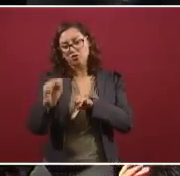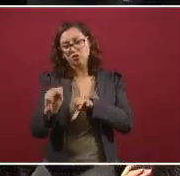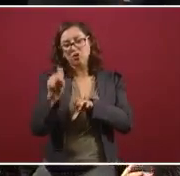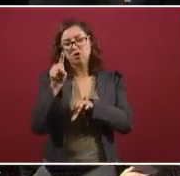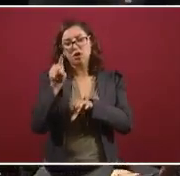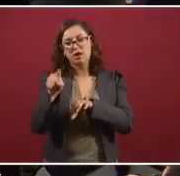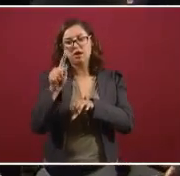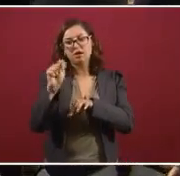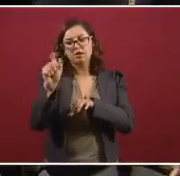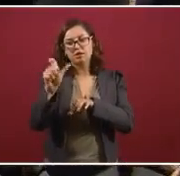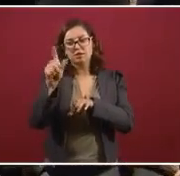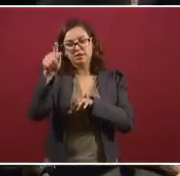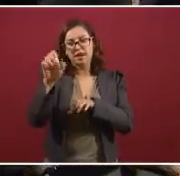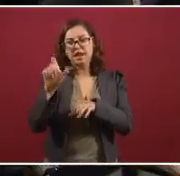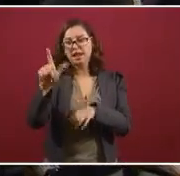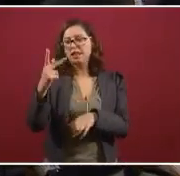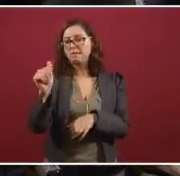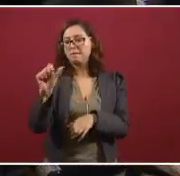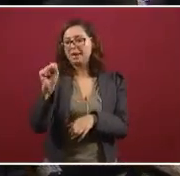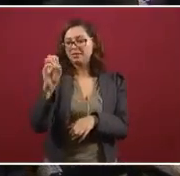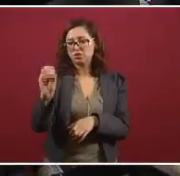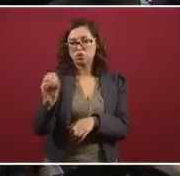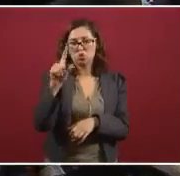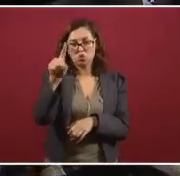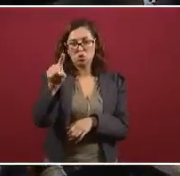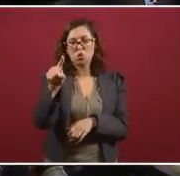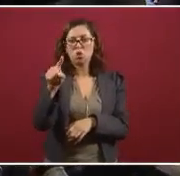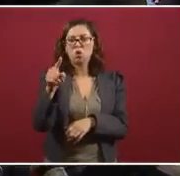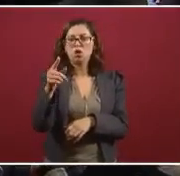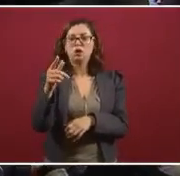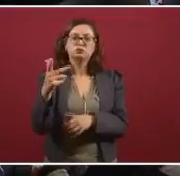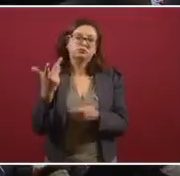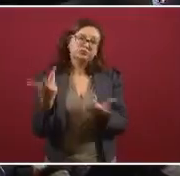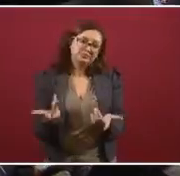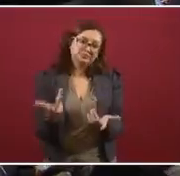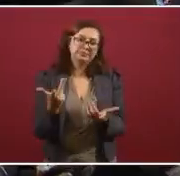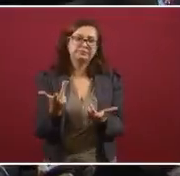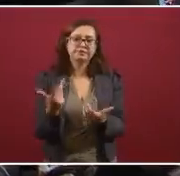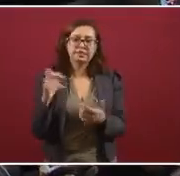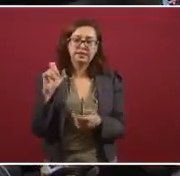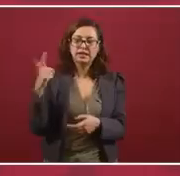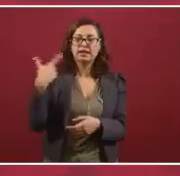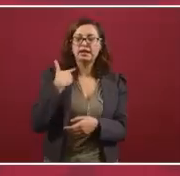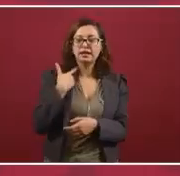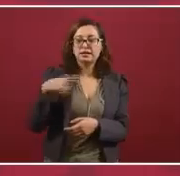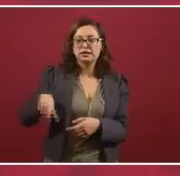Paso, ¿verdad? Que de las herencias que nos dejaron